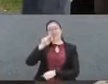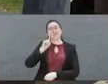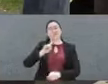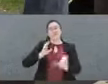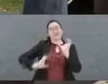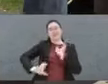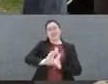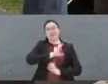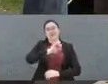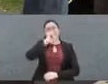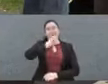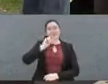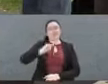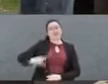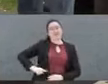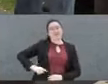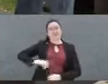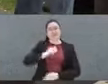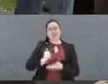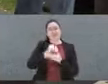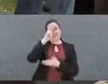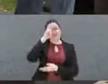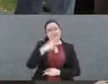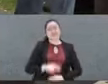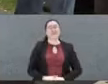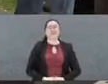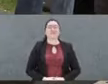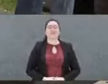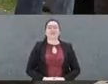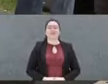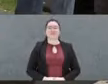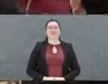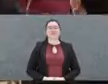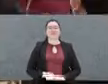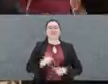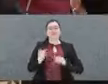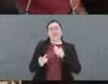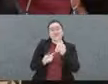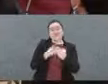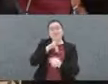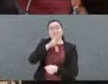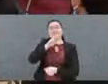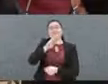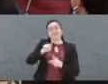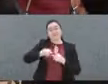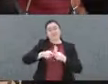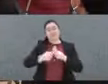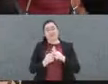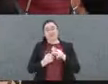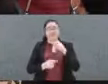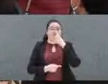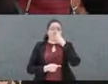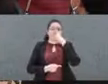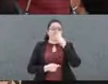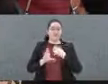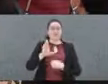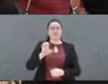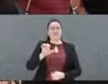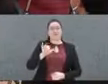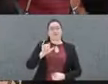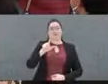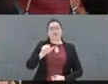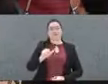Pardo, jefa de gobierno de la Ciudad de México. Iniciamos sesión de preguntas y respuestas con Cecilia Nava de